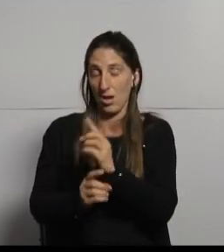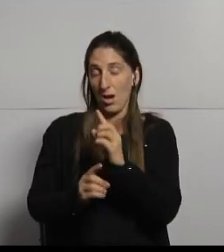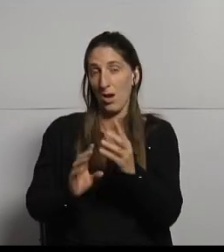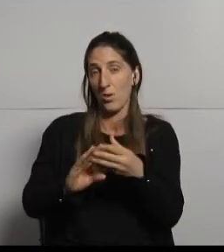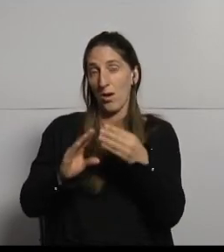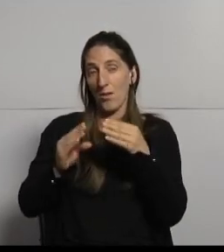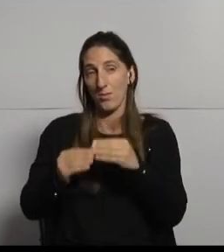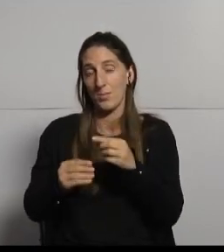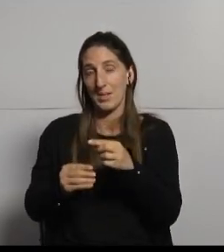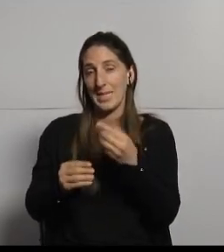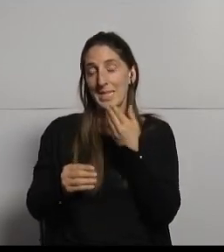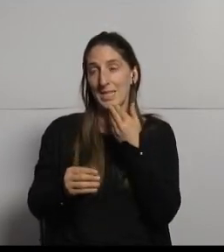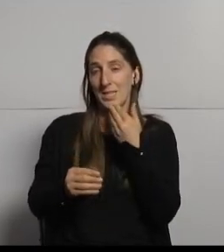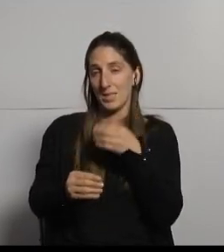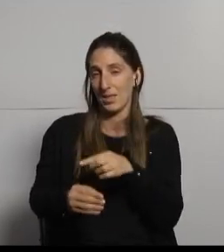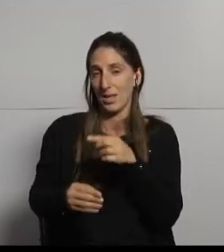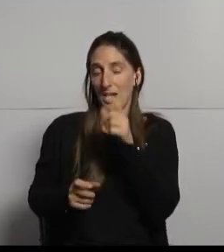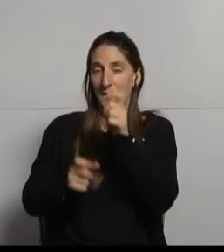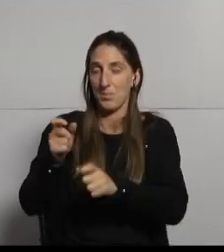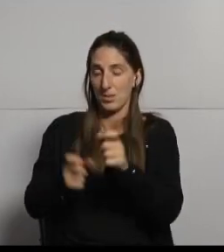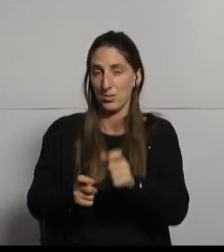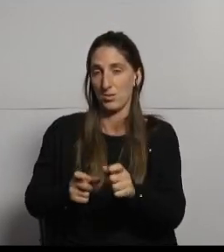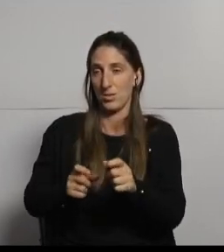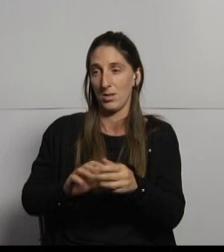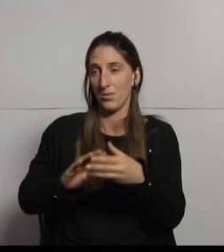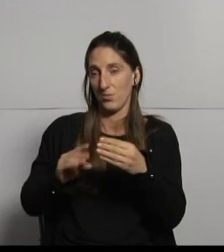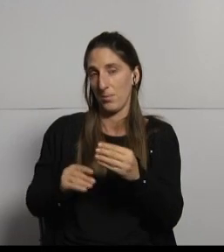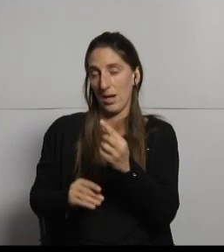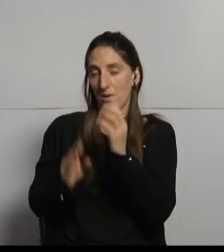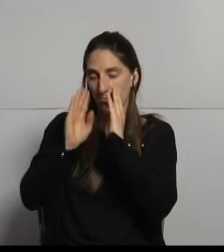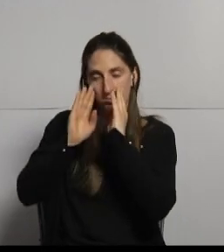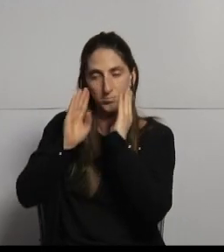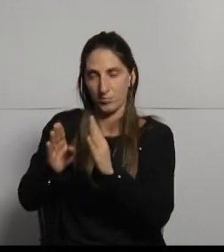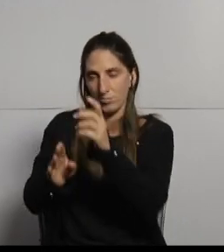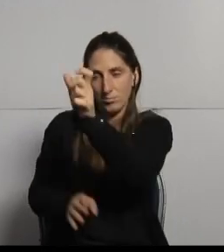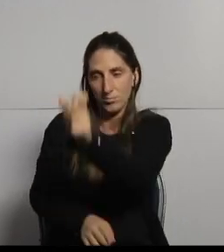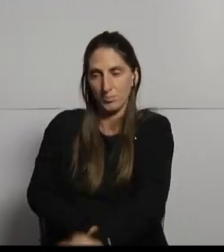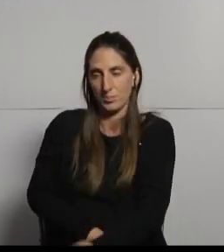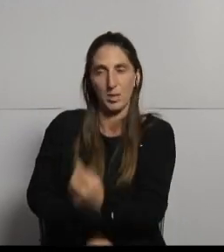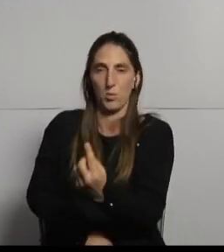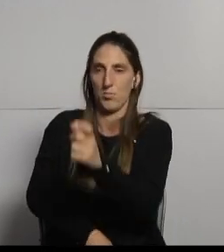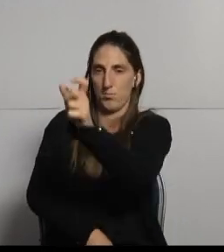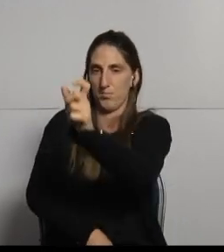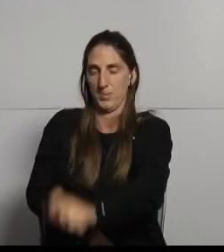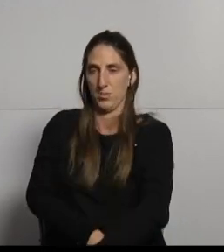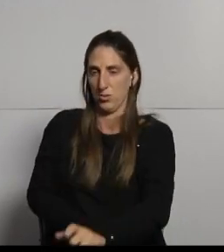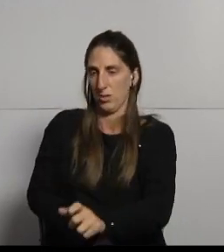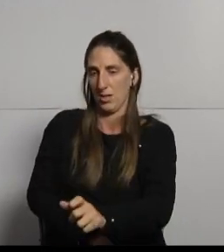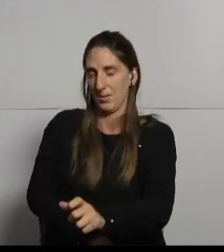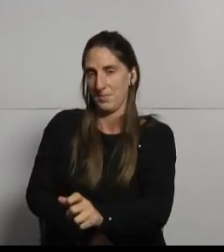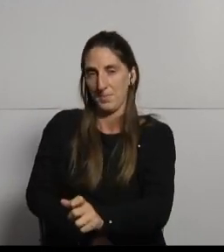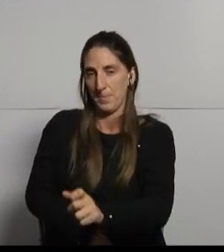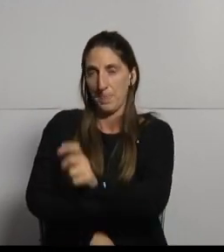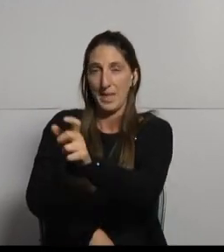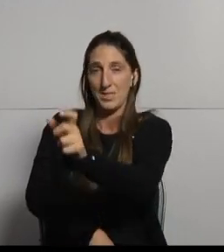manera empiezan a entender a los individuos de forma justamente individual. Los ciudadanos pasan a ser individuos. Los ciudadanos sienten que